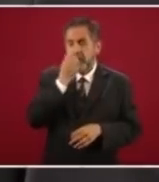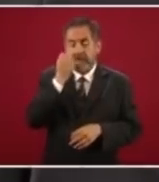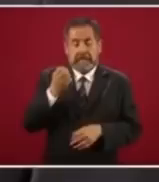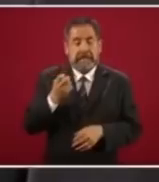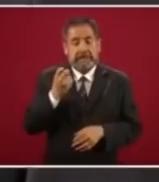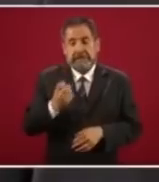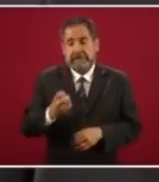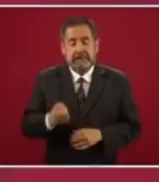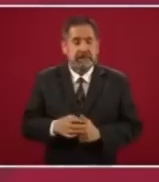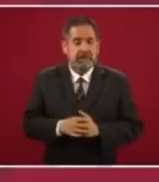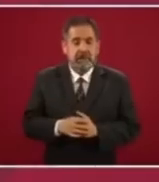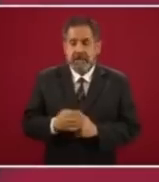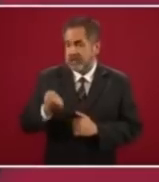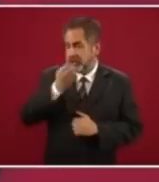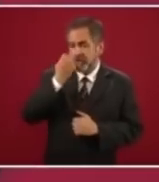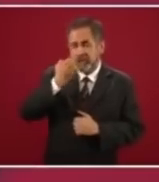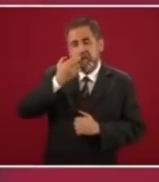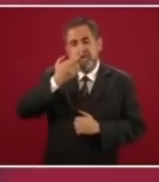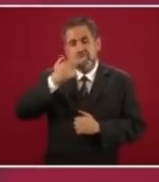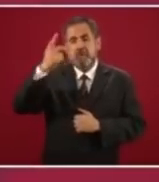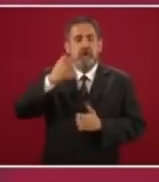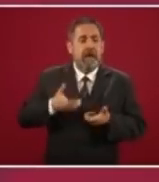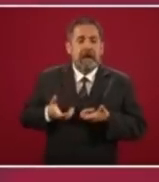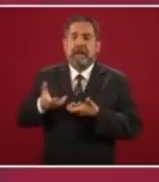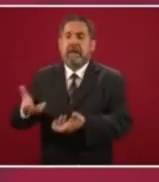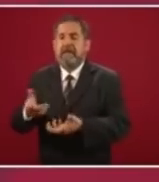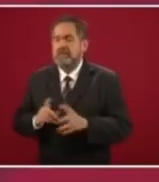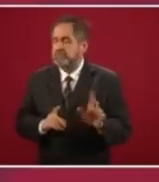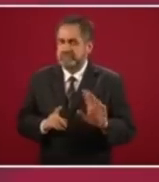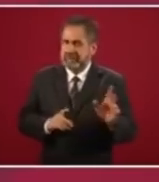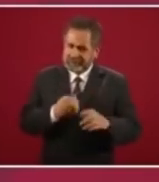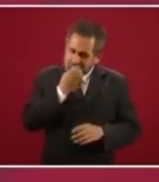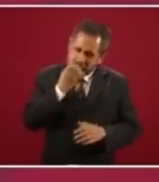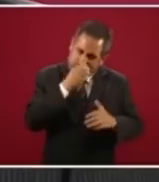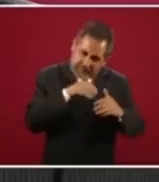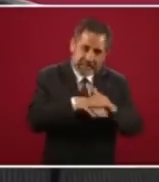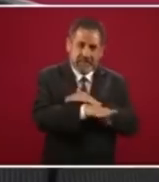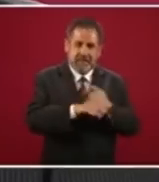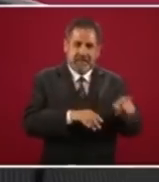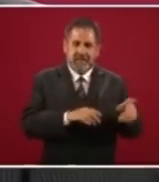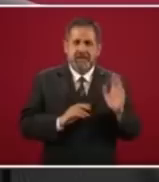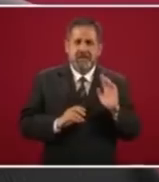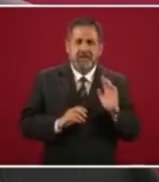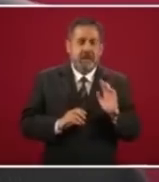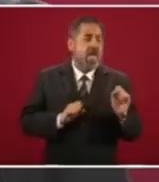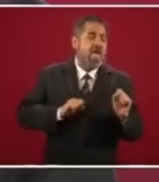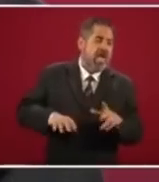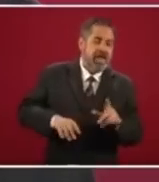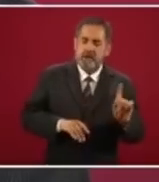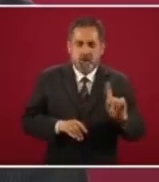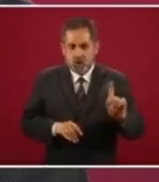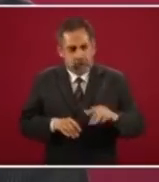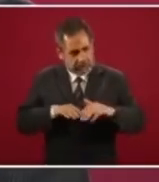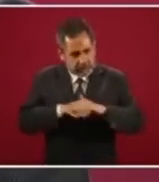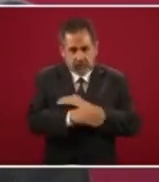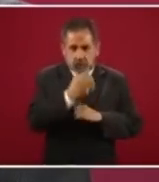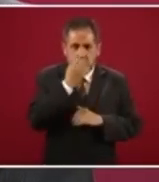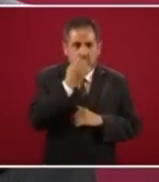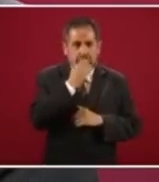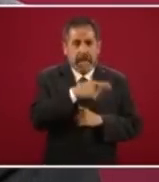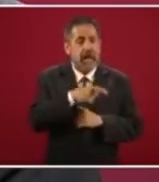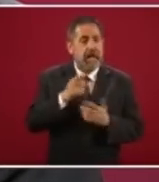mucho mejor la escuela que la calle, que el dejar a los jóvenes sin tutela,